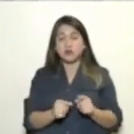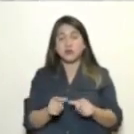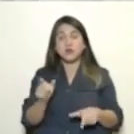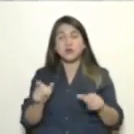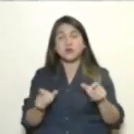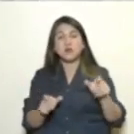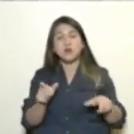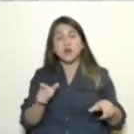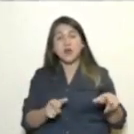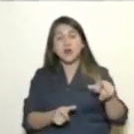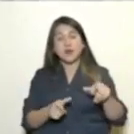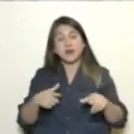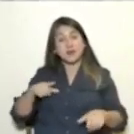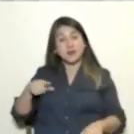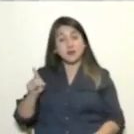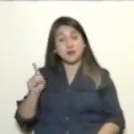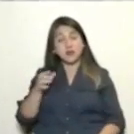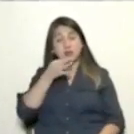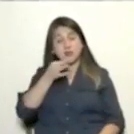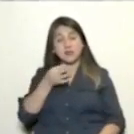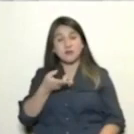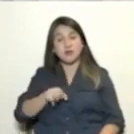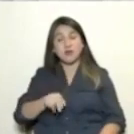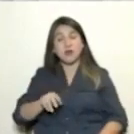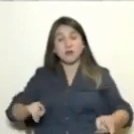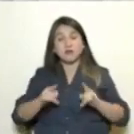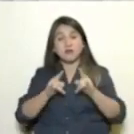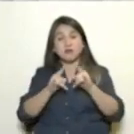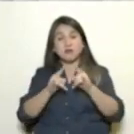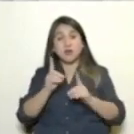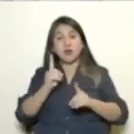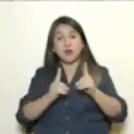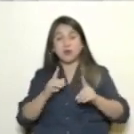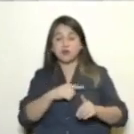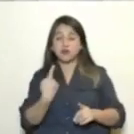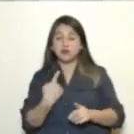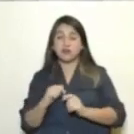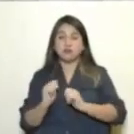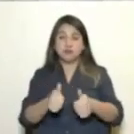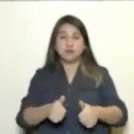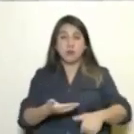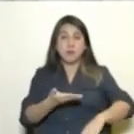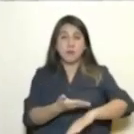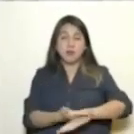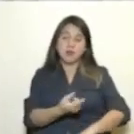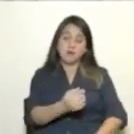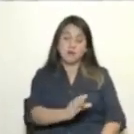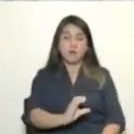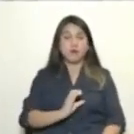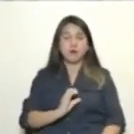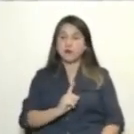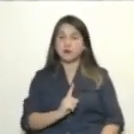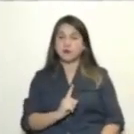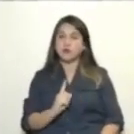americanos dicen vamos a reconstruir a aquellos que derrotamos. Más que pedir la indemnización.